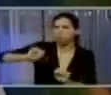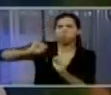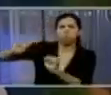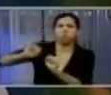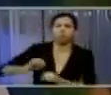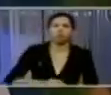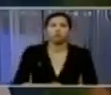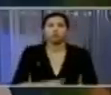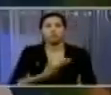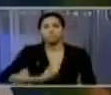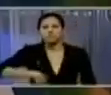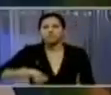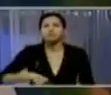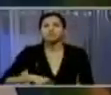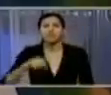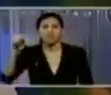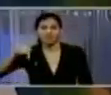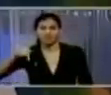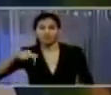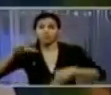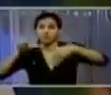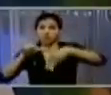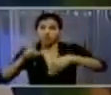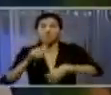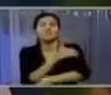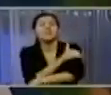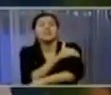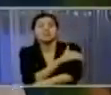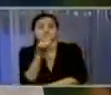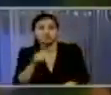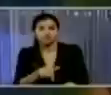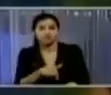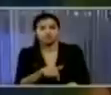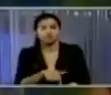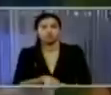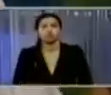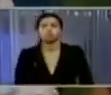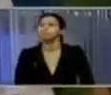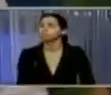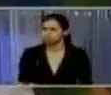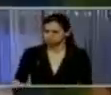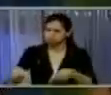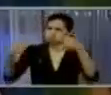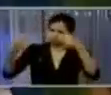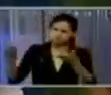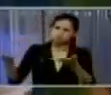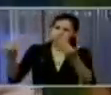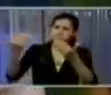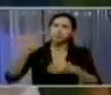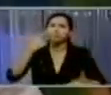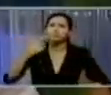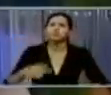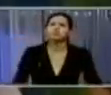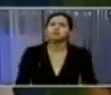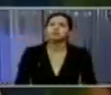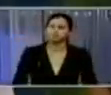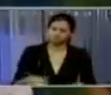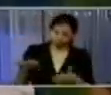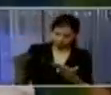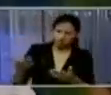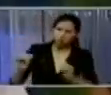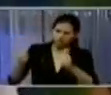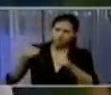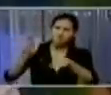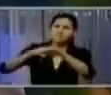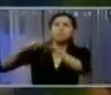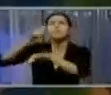derecha golpista suramericana, yo los reto, ¿por qué no convocan al